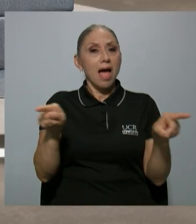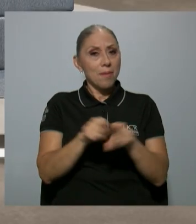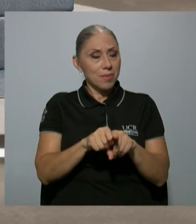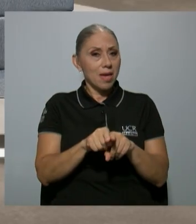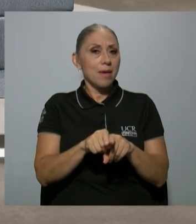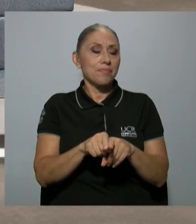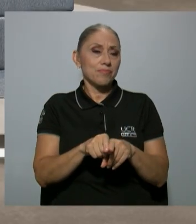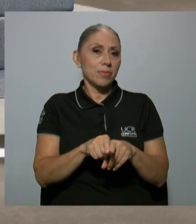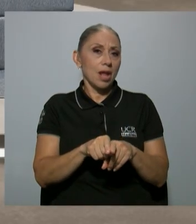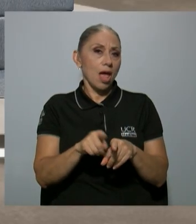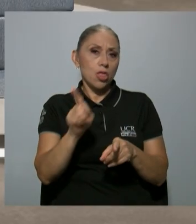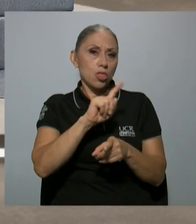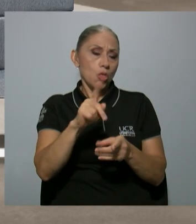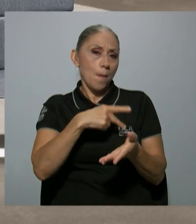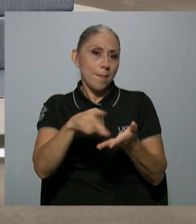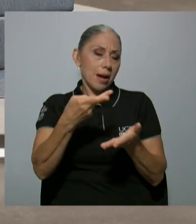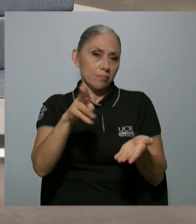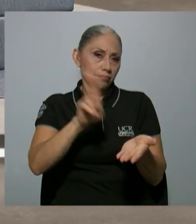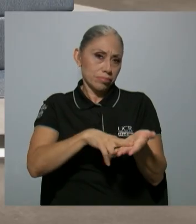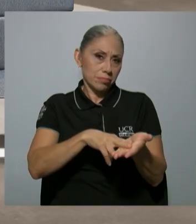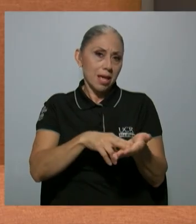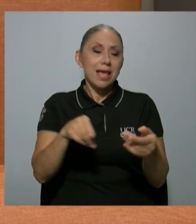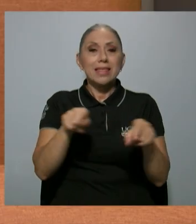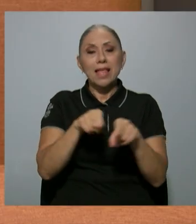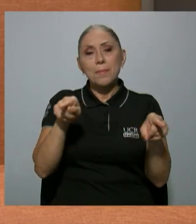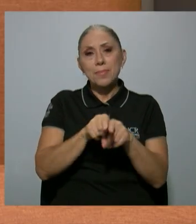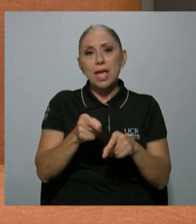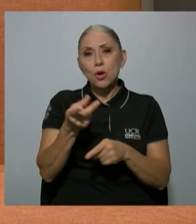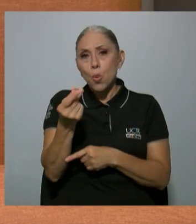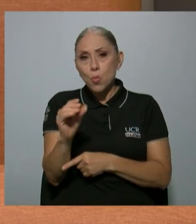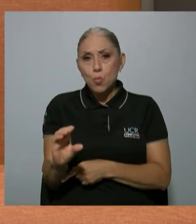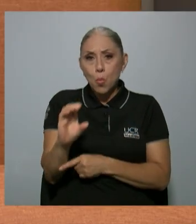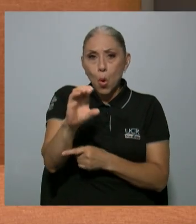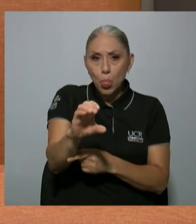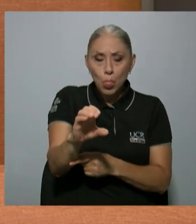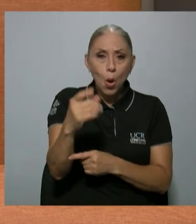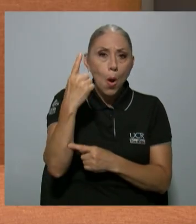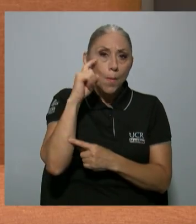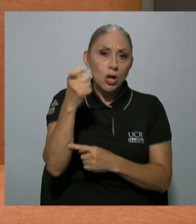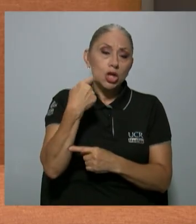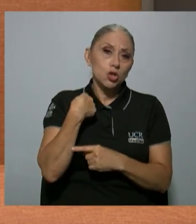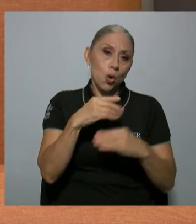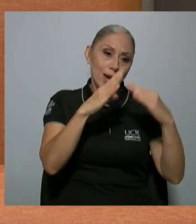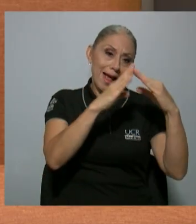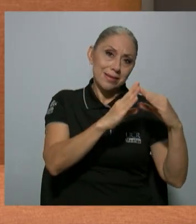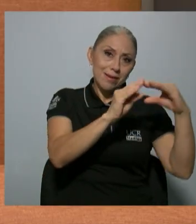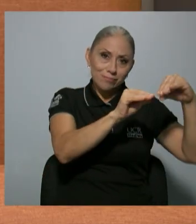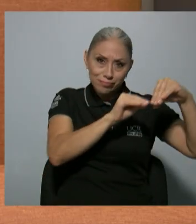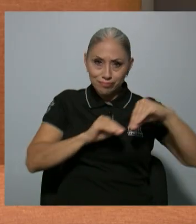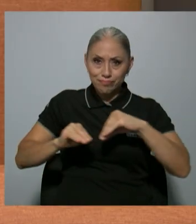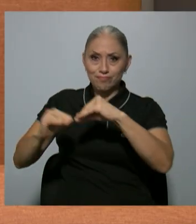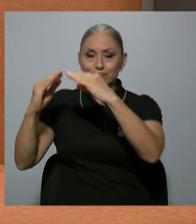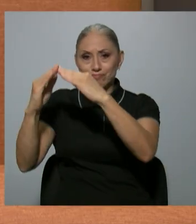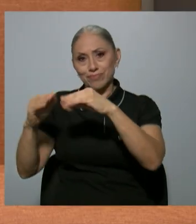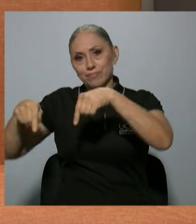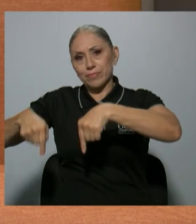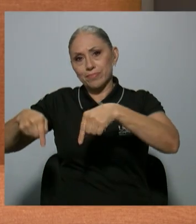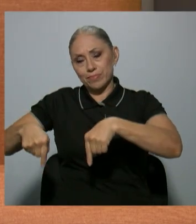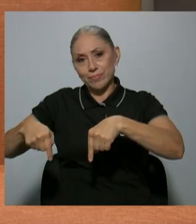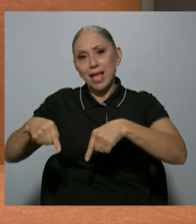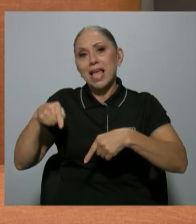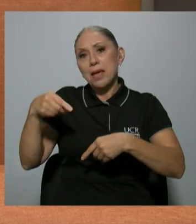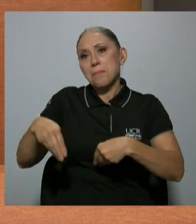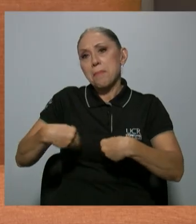el monto de reubicación geográfica, que es un pequeño monto que se le da a los estudiantes. Económico, para que se ayuden a pagar